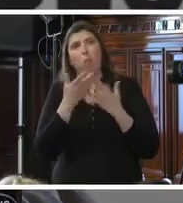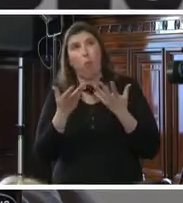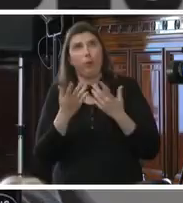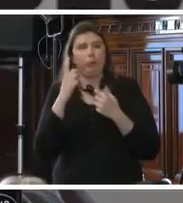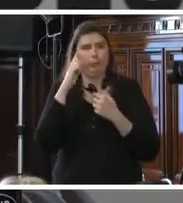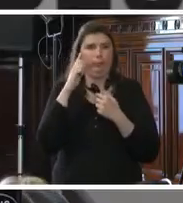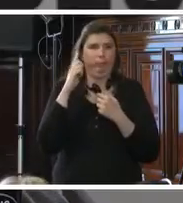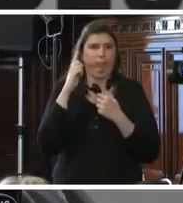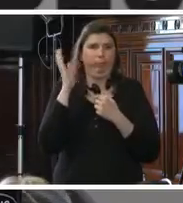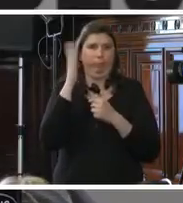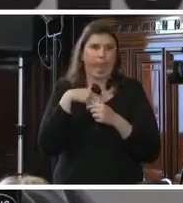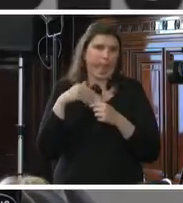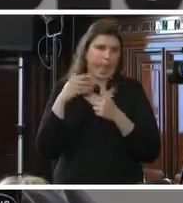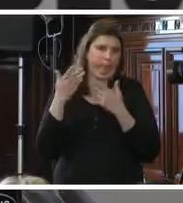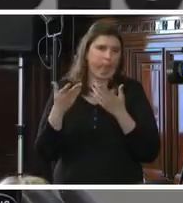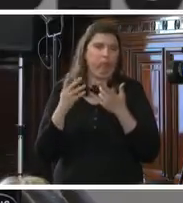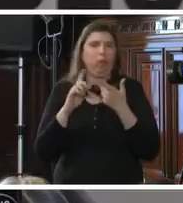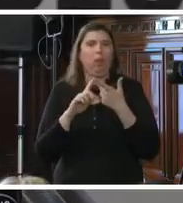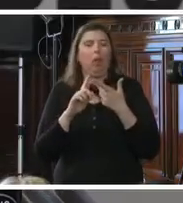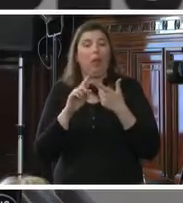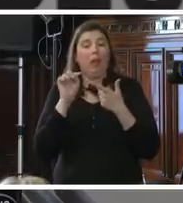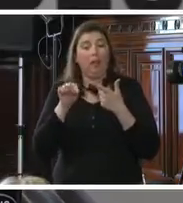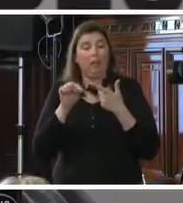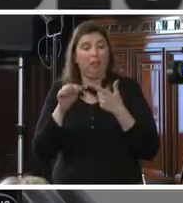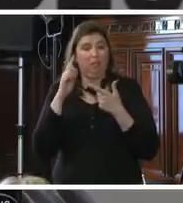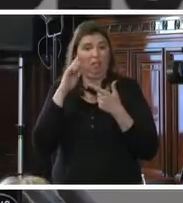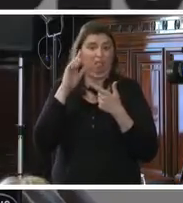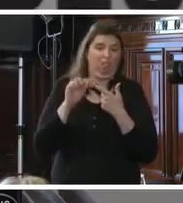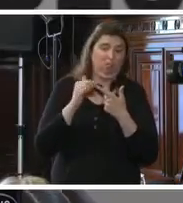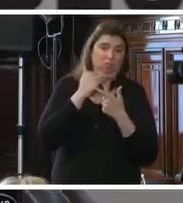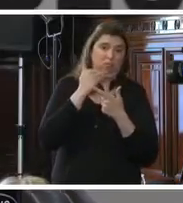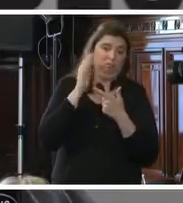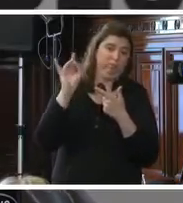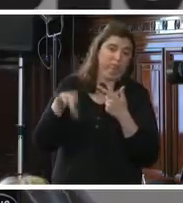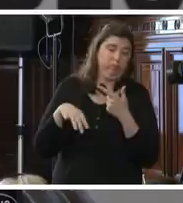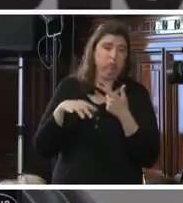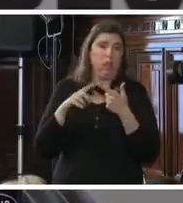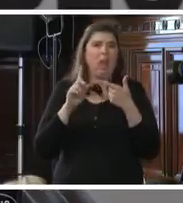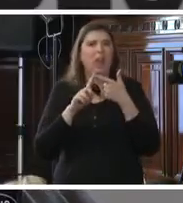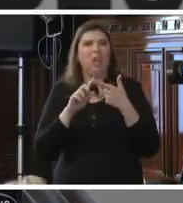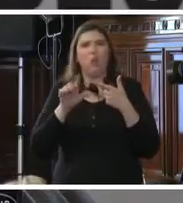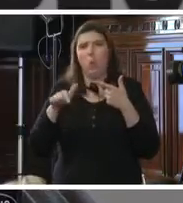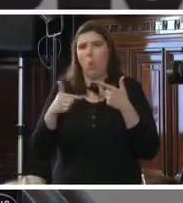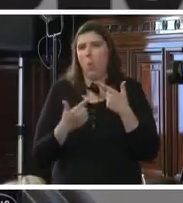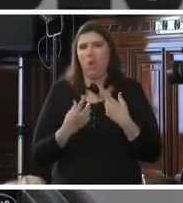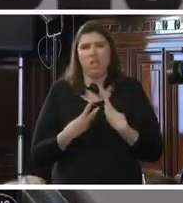bueno, a veces de esa ignorancia de lo que se trata es de insensibilidad.